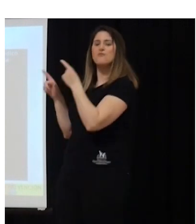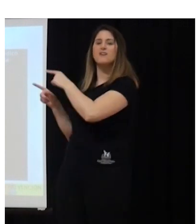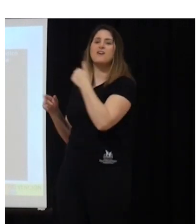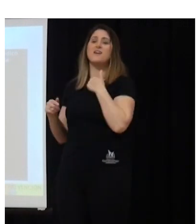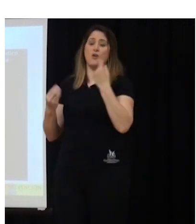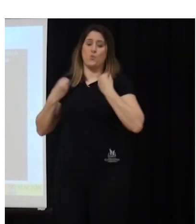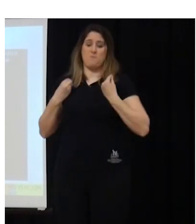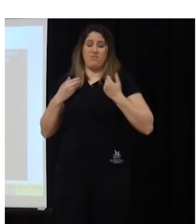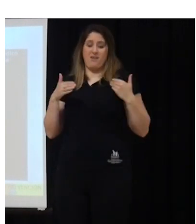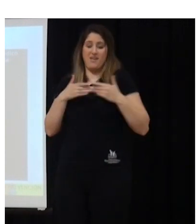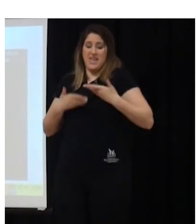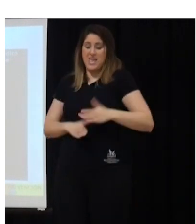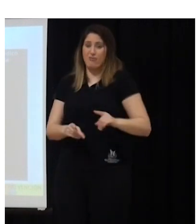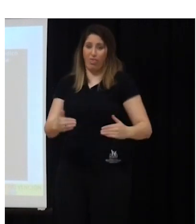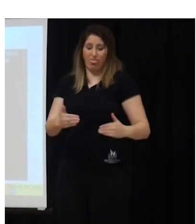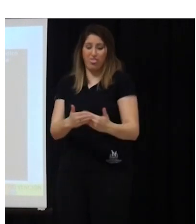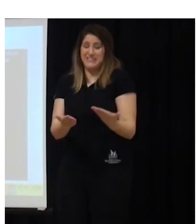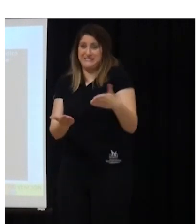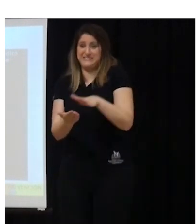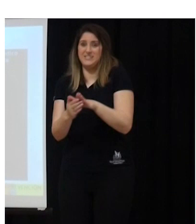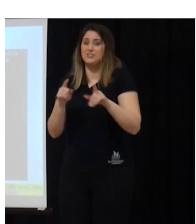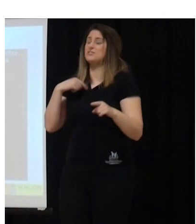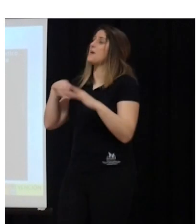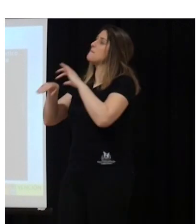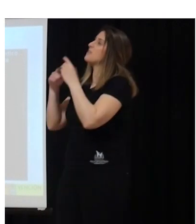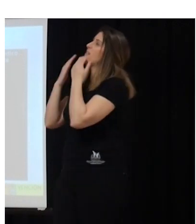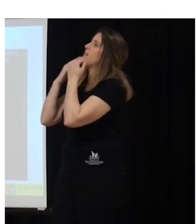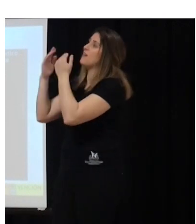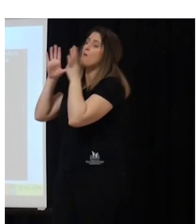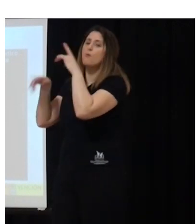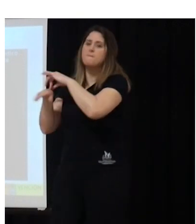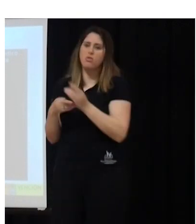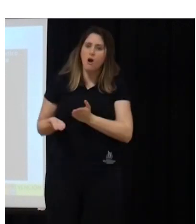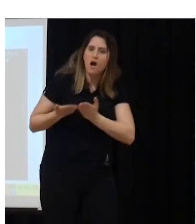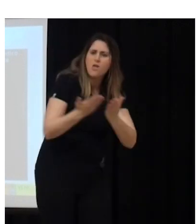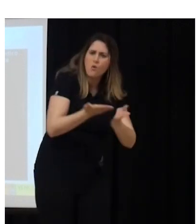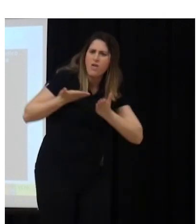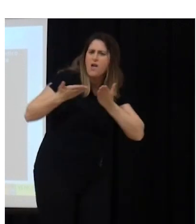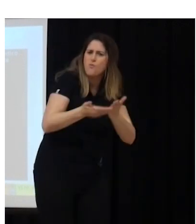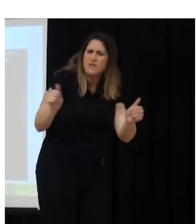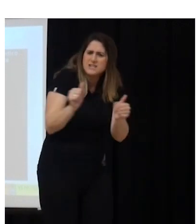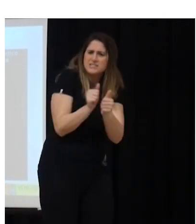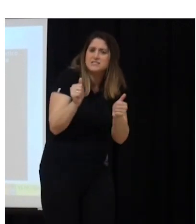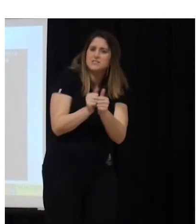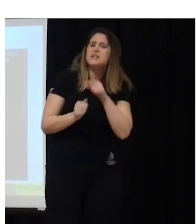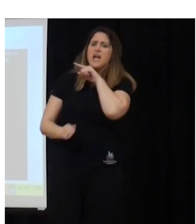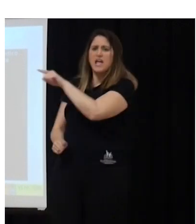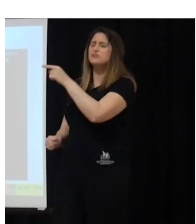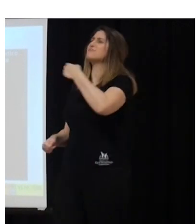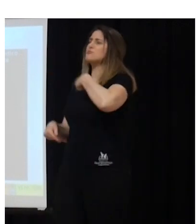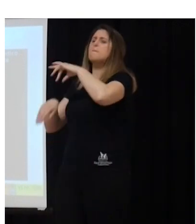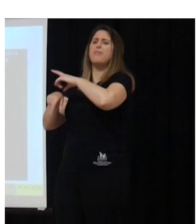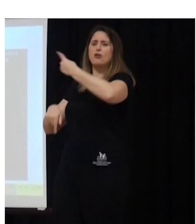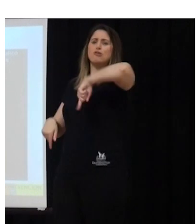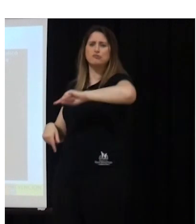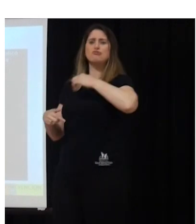últimos años de la vida de su hijo, que pasó al pie de la cama del hijo. Eso es un médico lo que tenemos hoy en